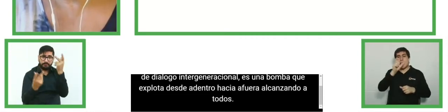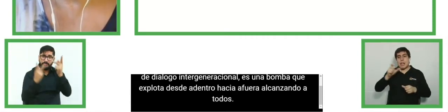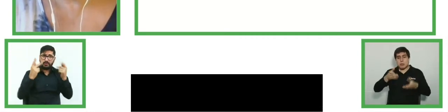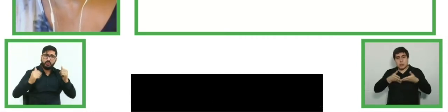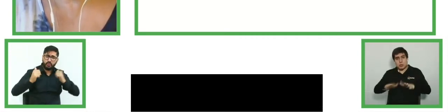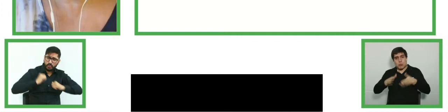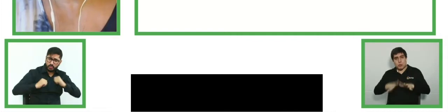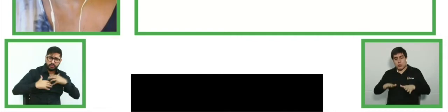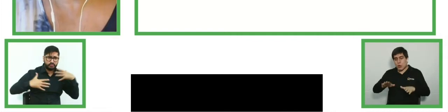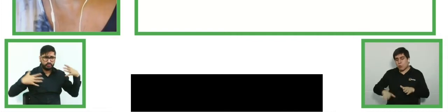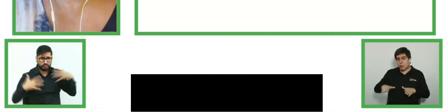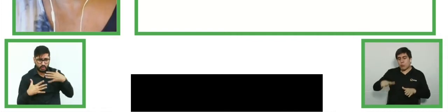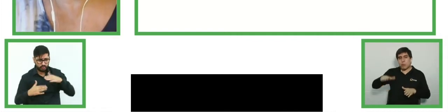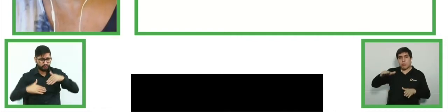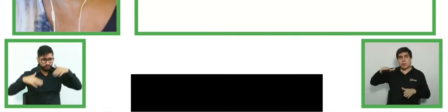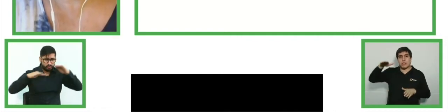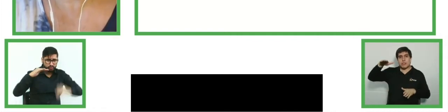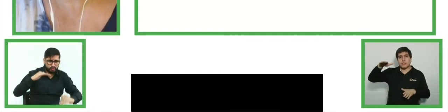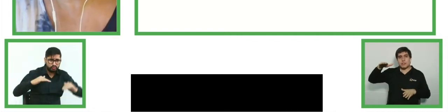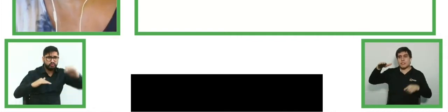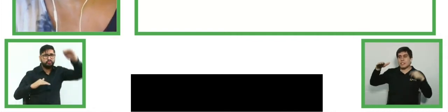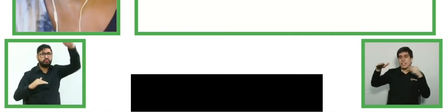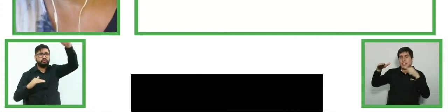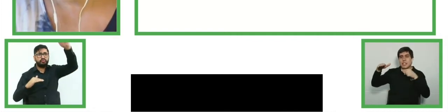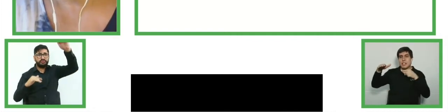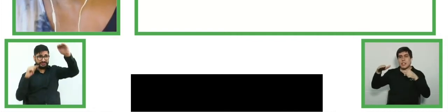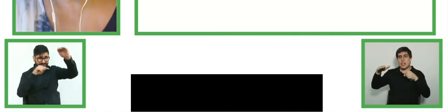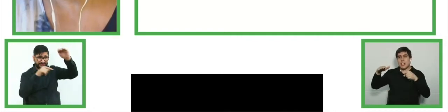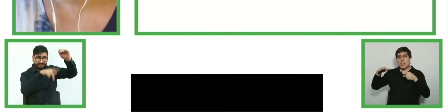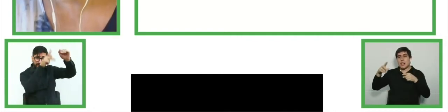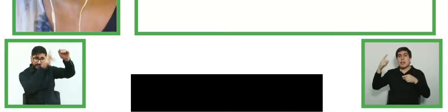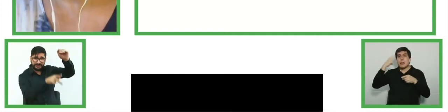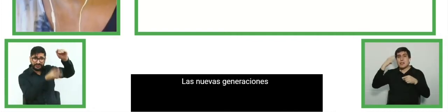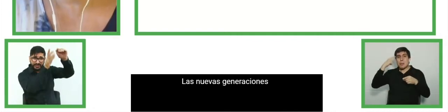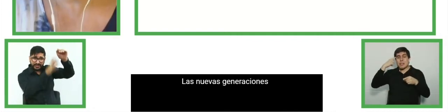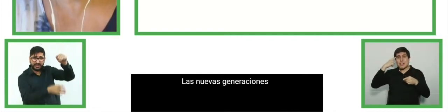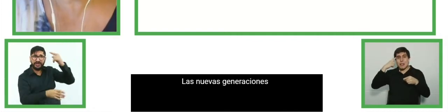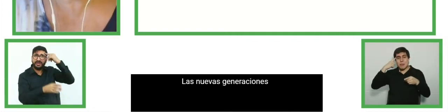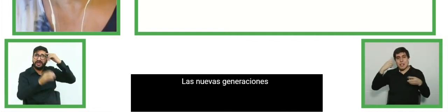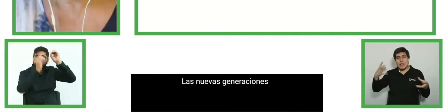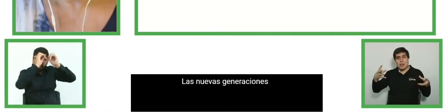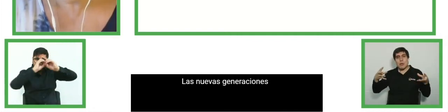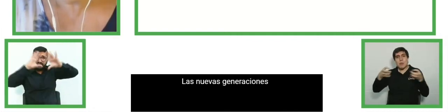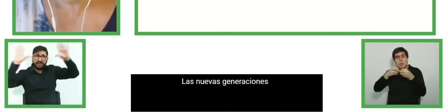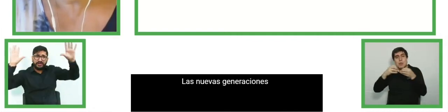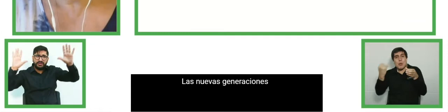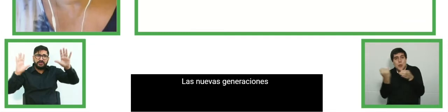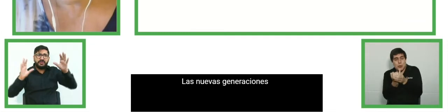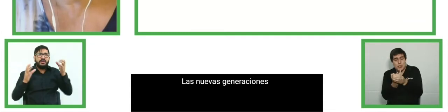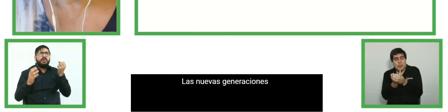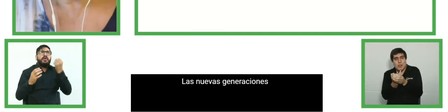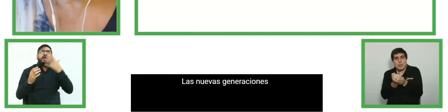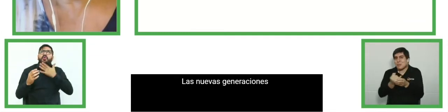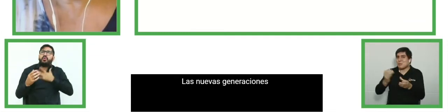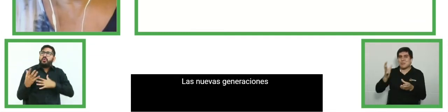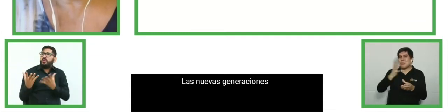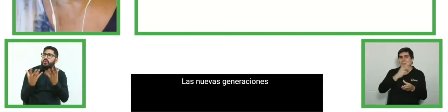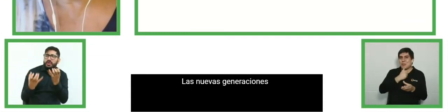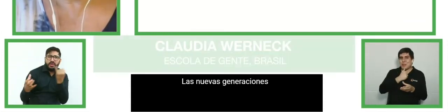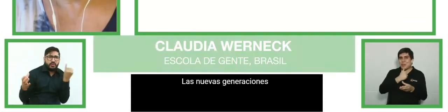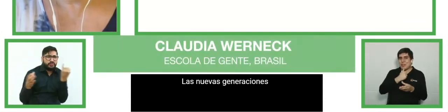generaciones crecen sin una percepción inclusiva de ellas mismas, dando lugar a